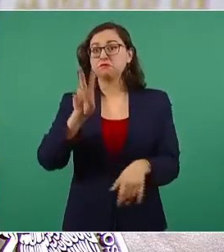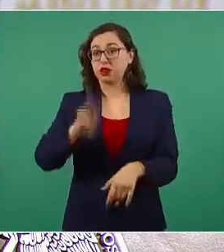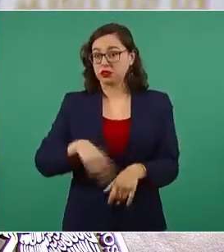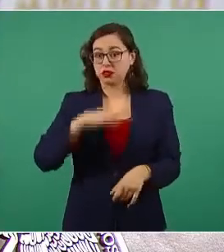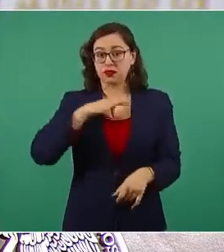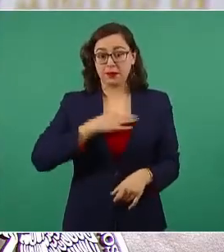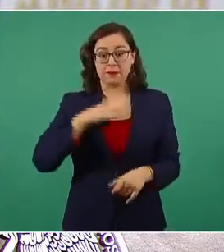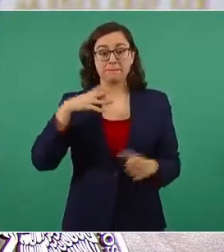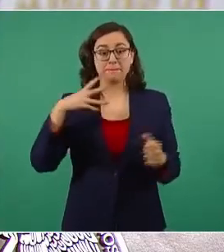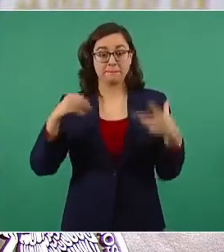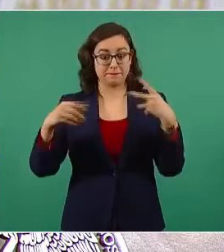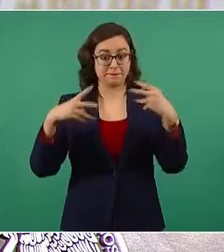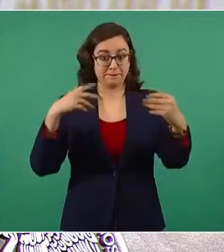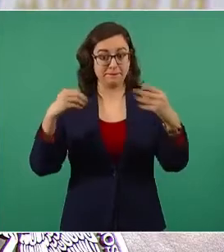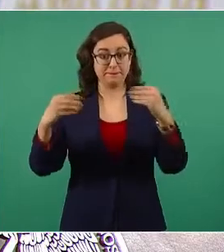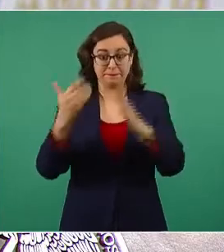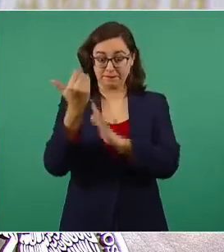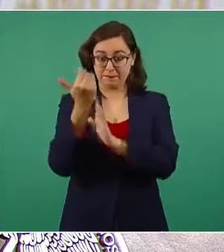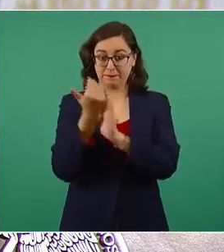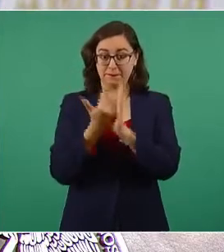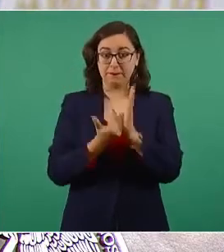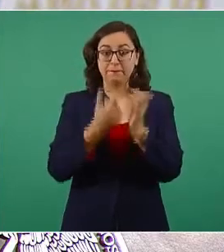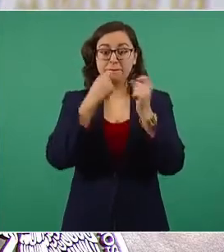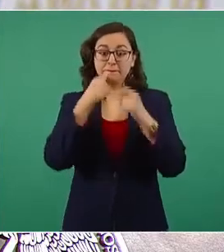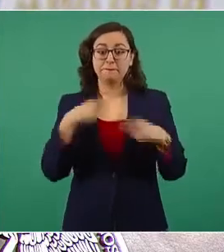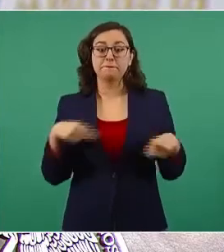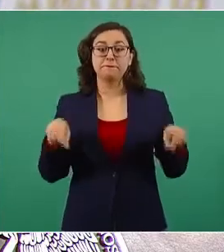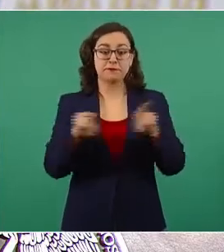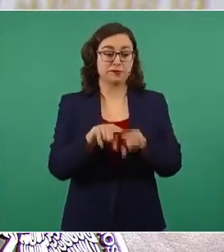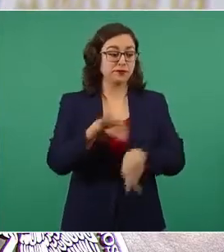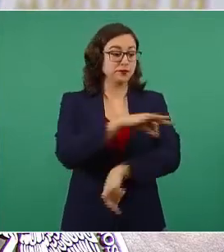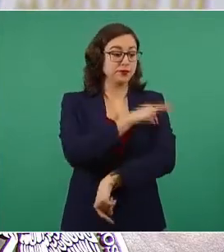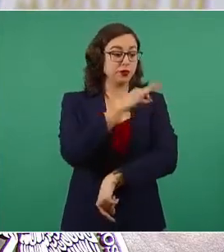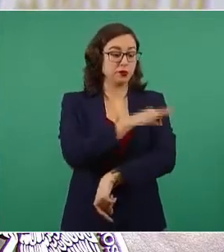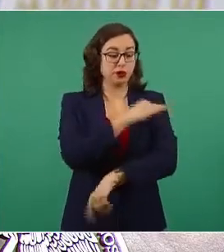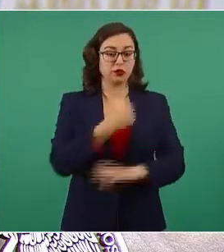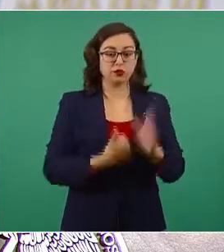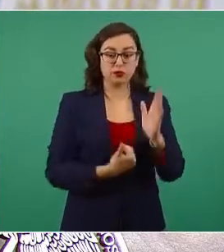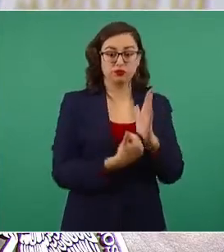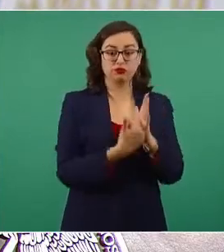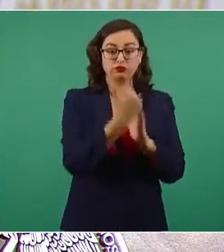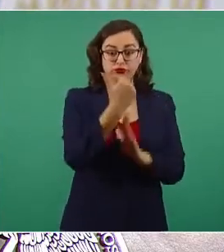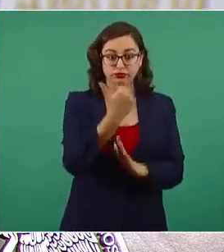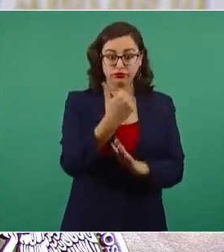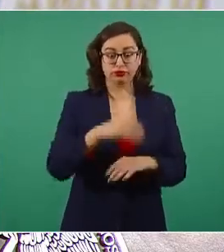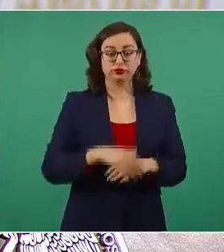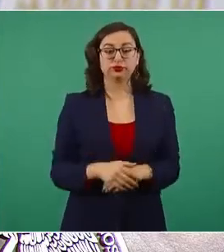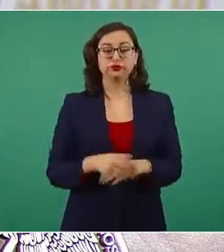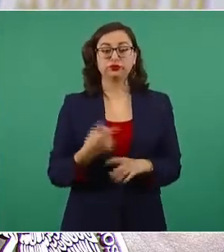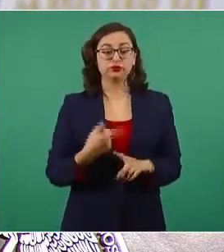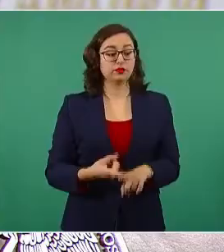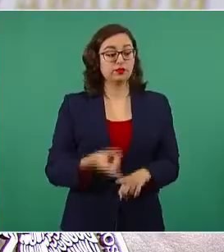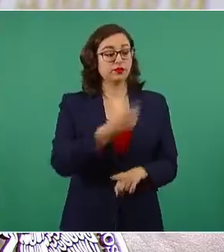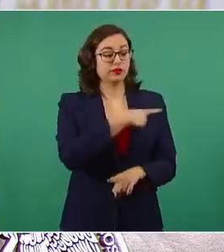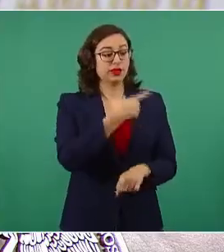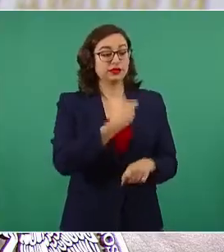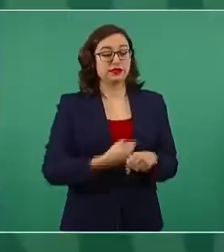de la pandemia y del estado que guarda la vacunación, pues en la semana previa